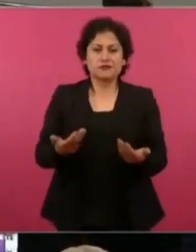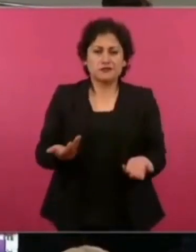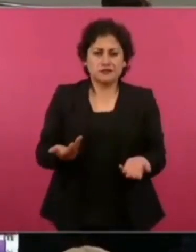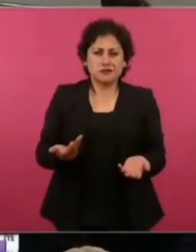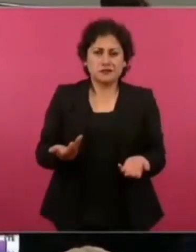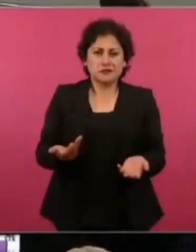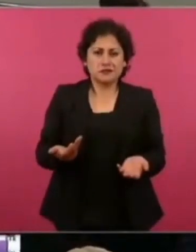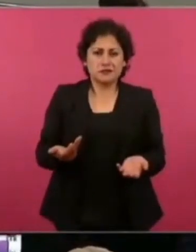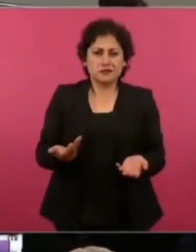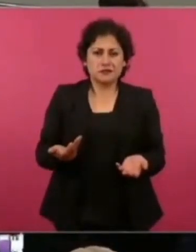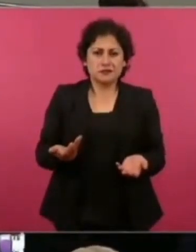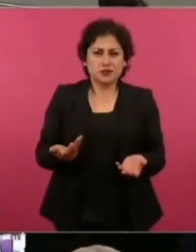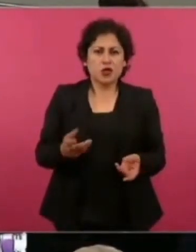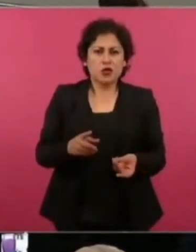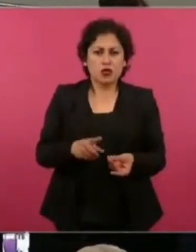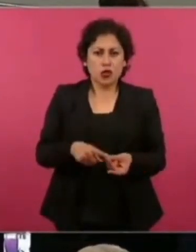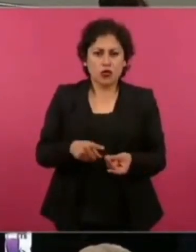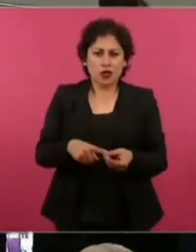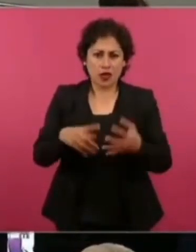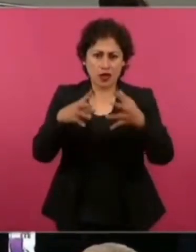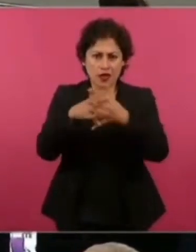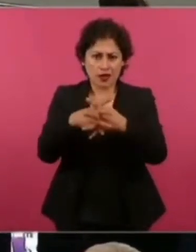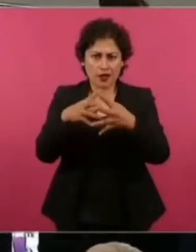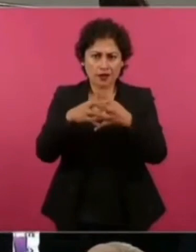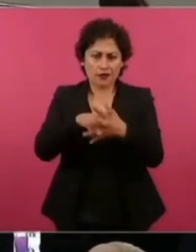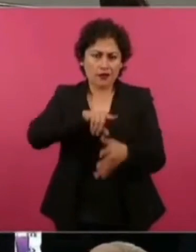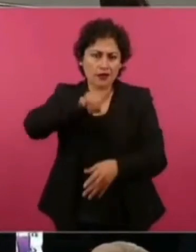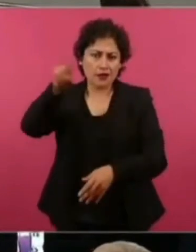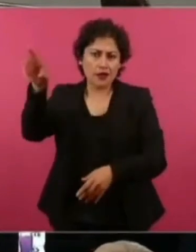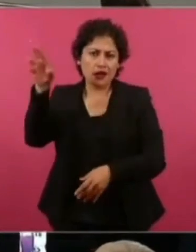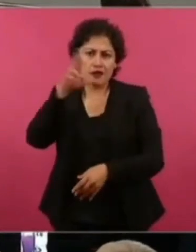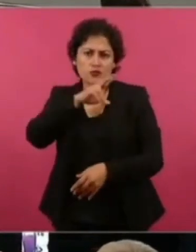en la guerra de Rusia y Ucrania.